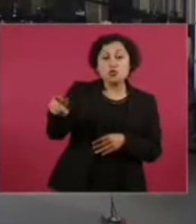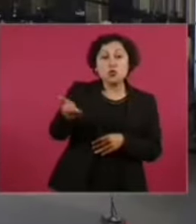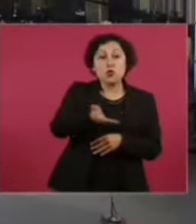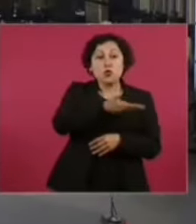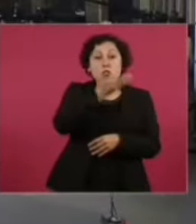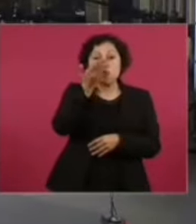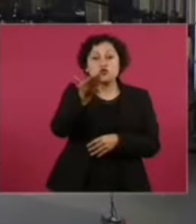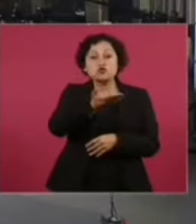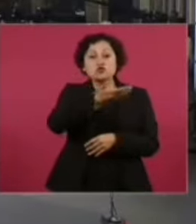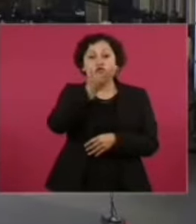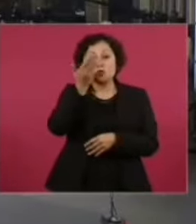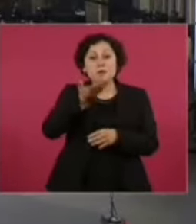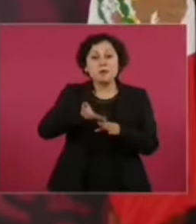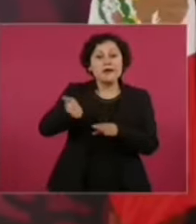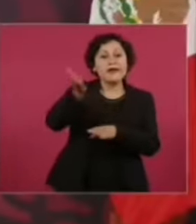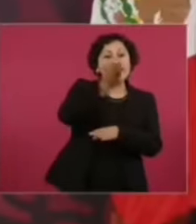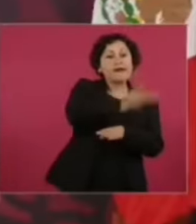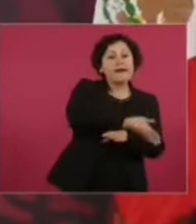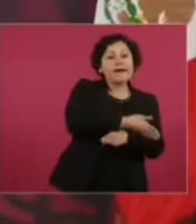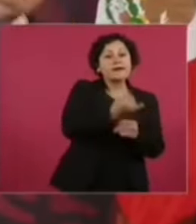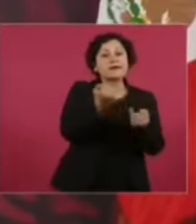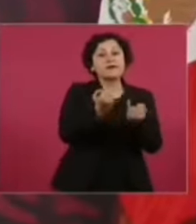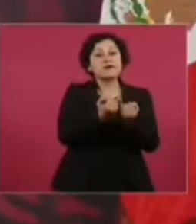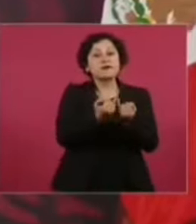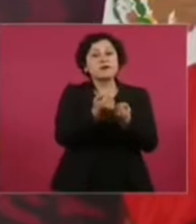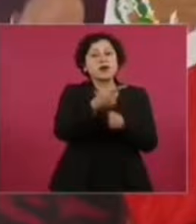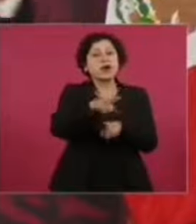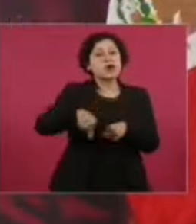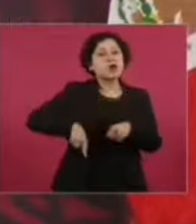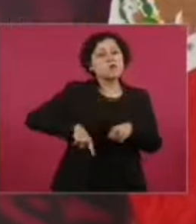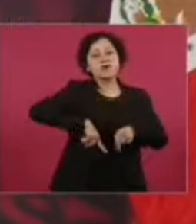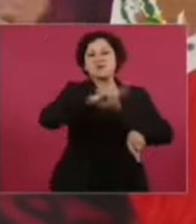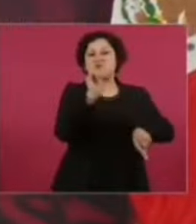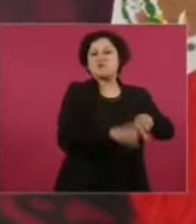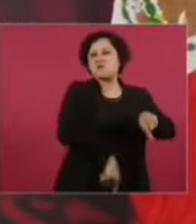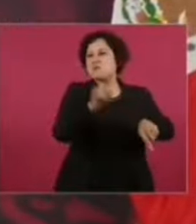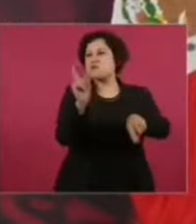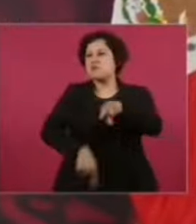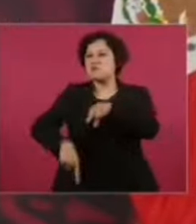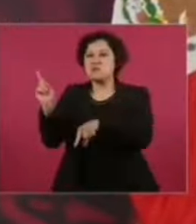Cuando la gente no está informada.